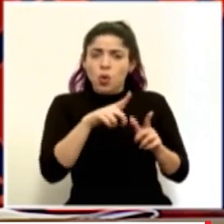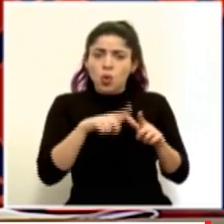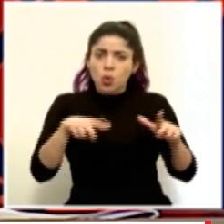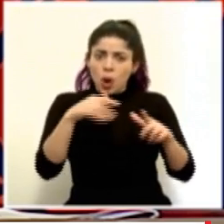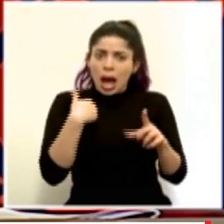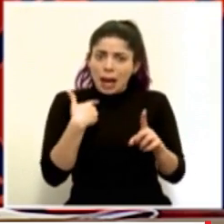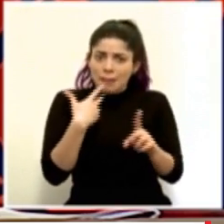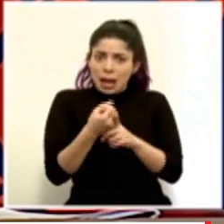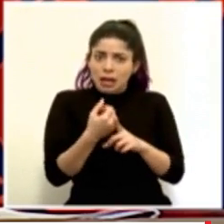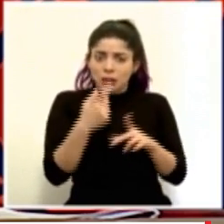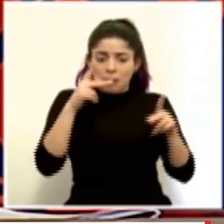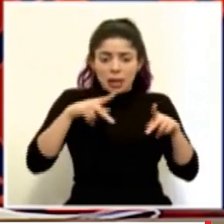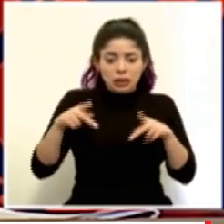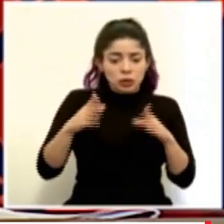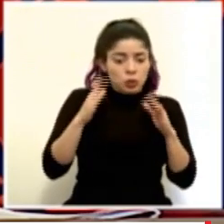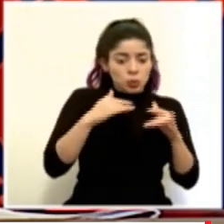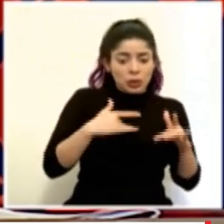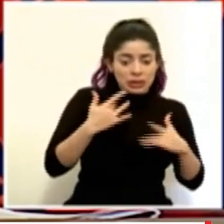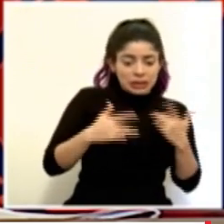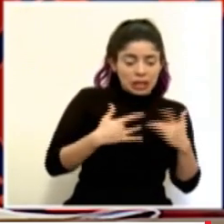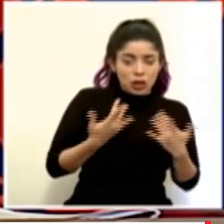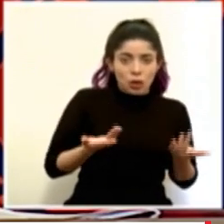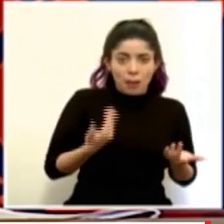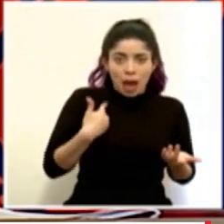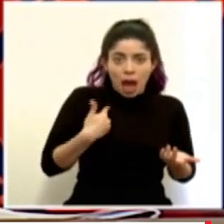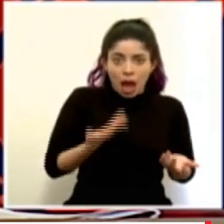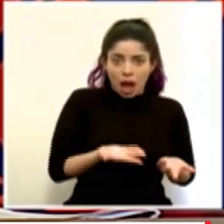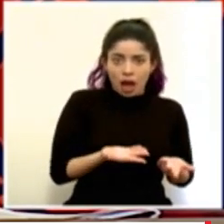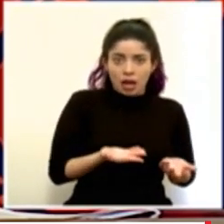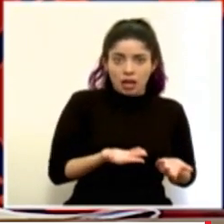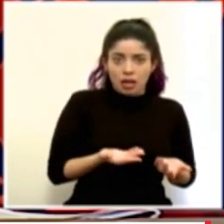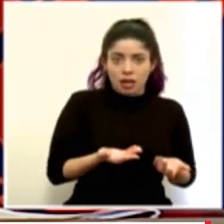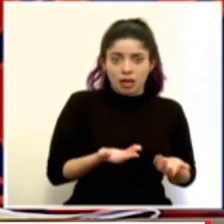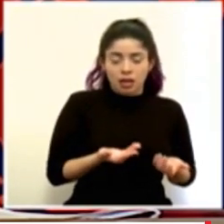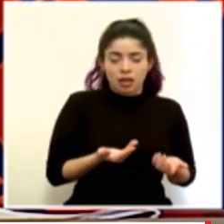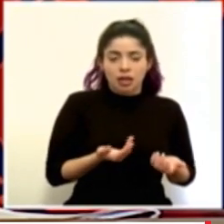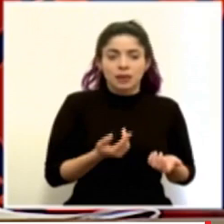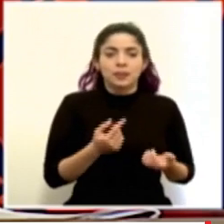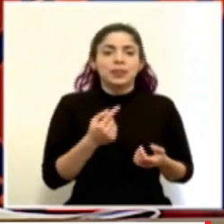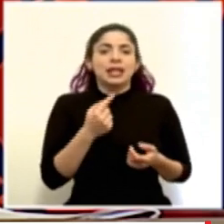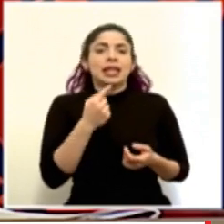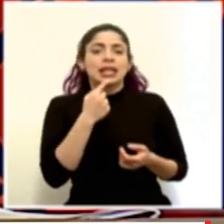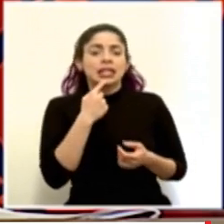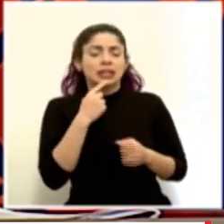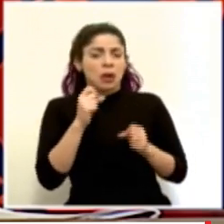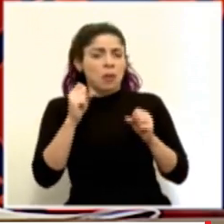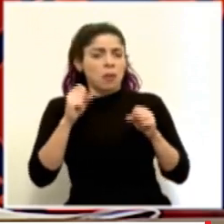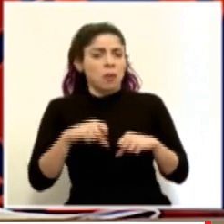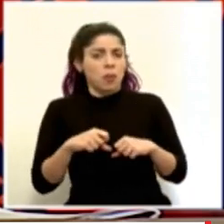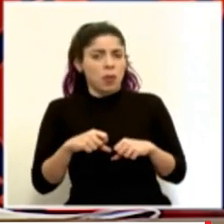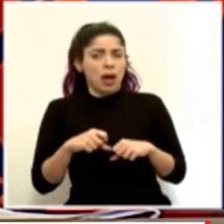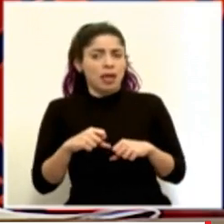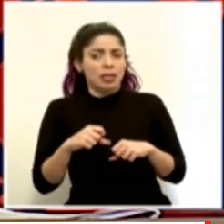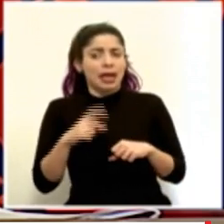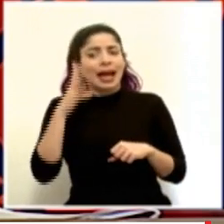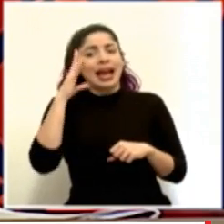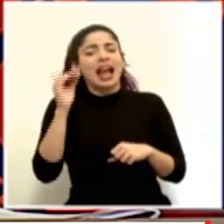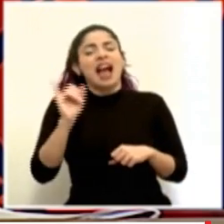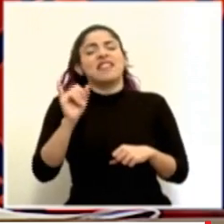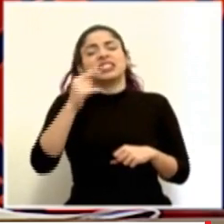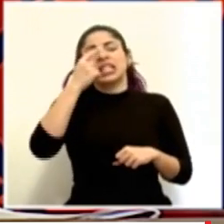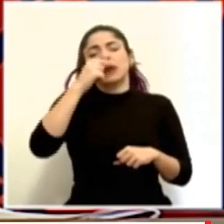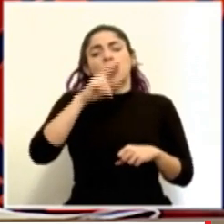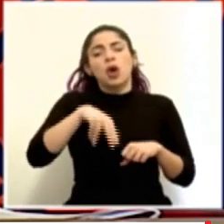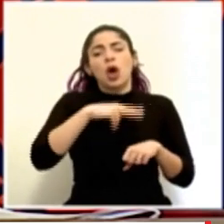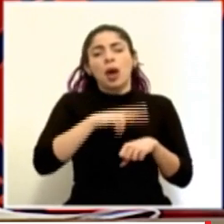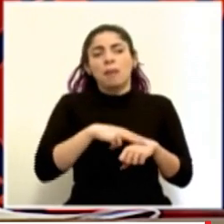ya que hay personas asintomáticas y no simplemente indica que se puede tapar con que es una infección o una gripe